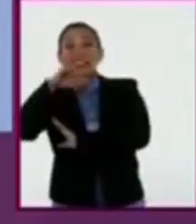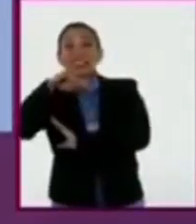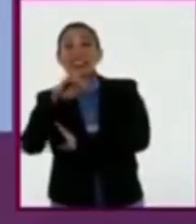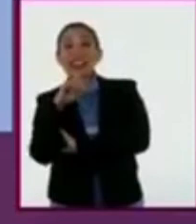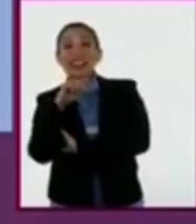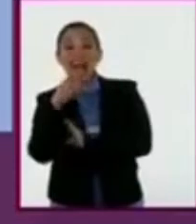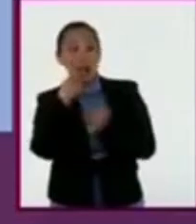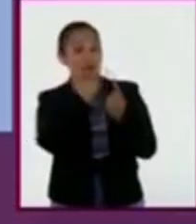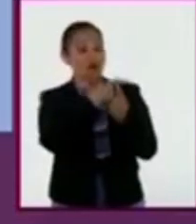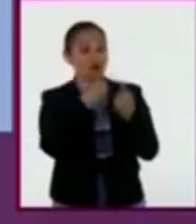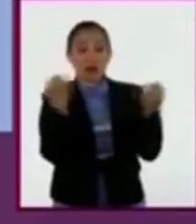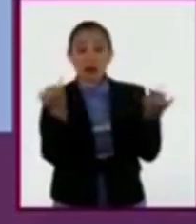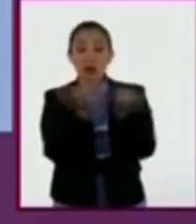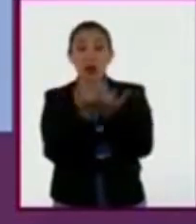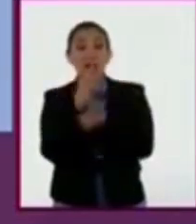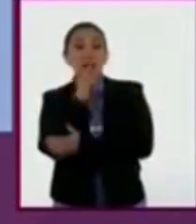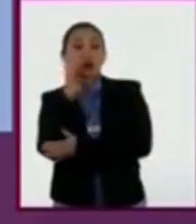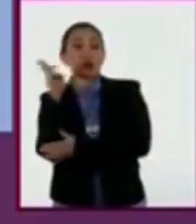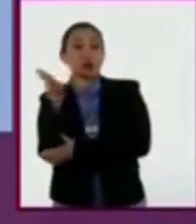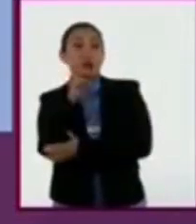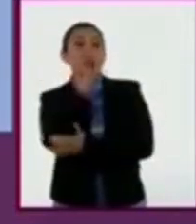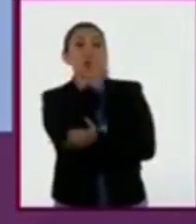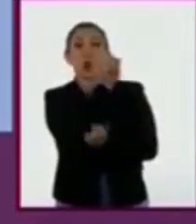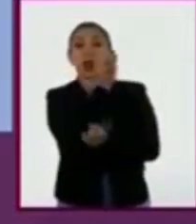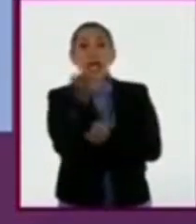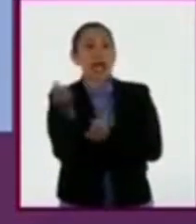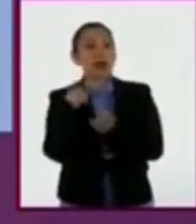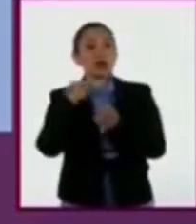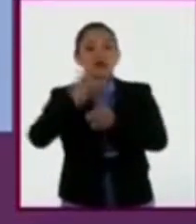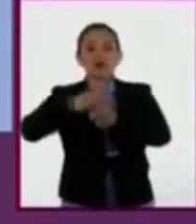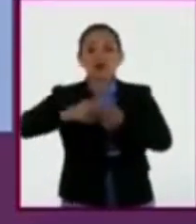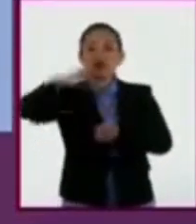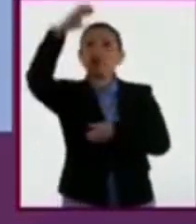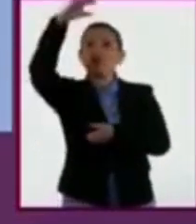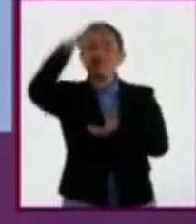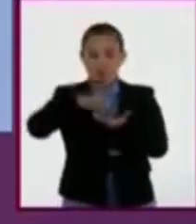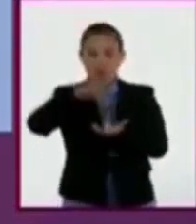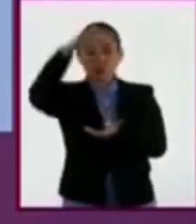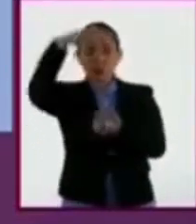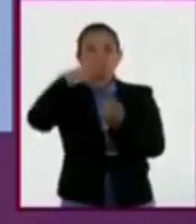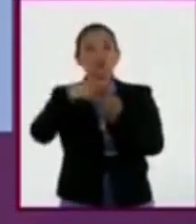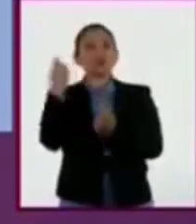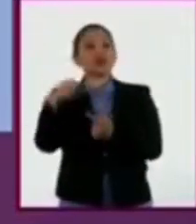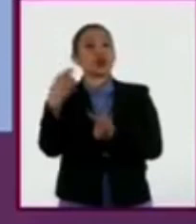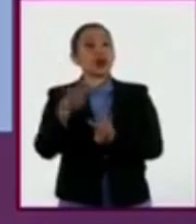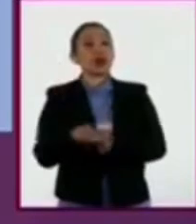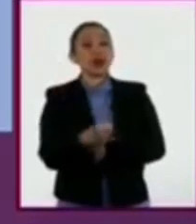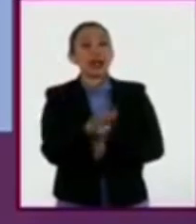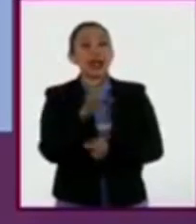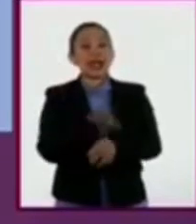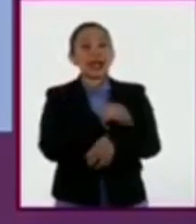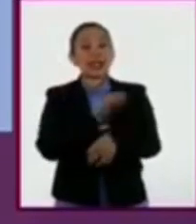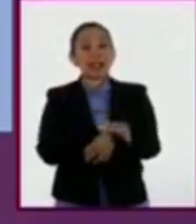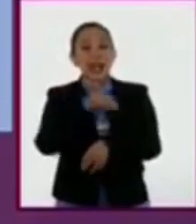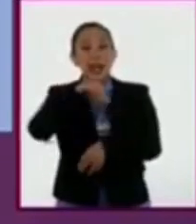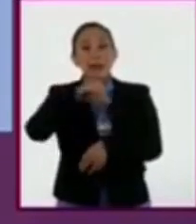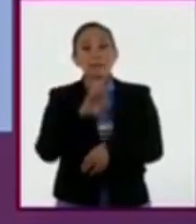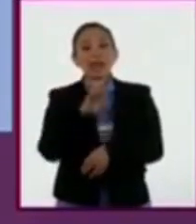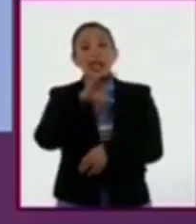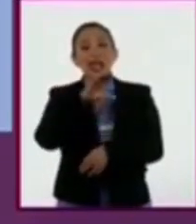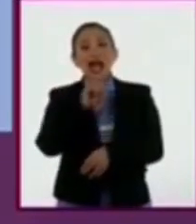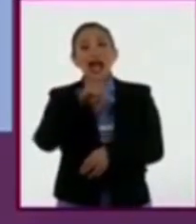suma de ambas da el mismo resultado en cualquier parte del proceso. A esta suma se le conoce como energía